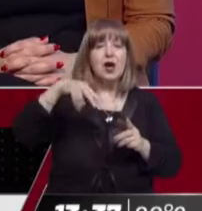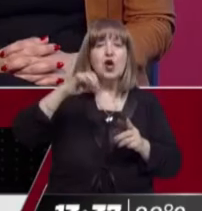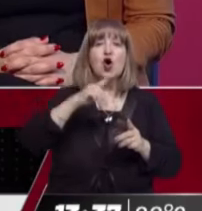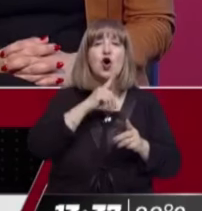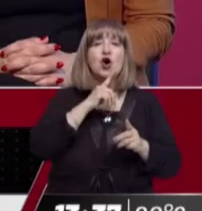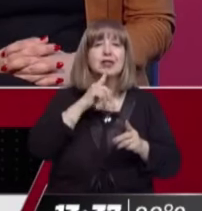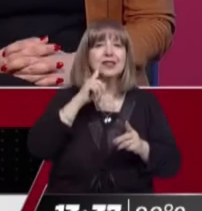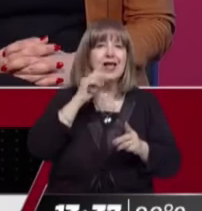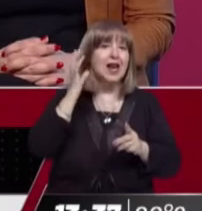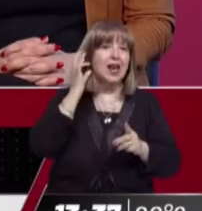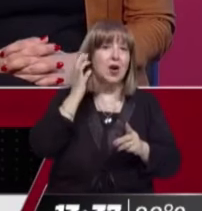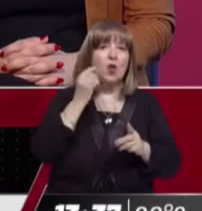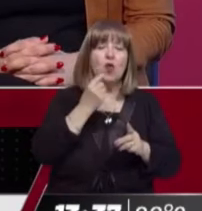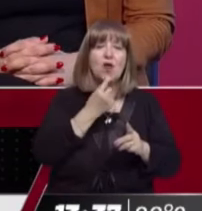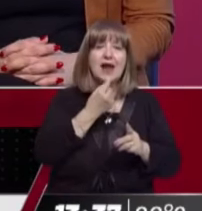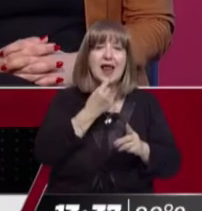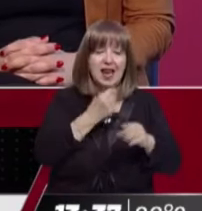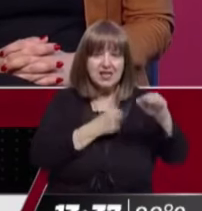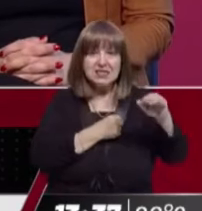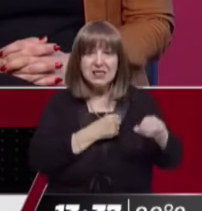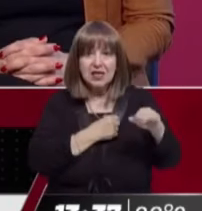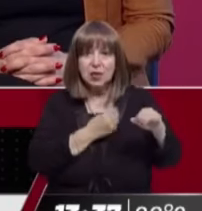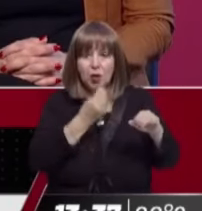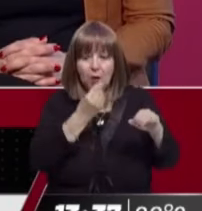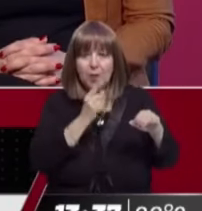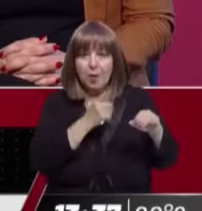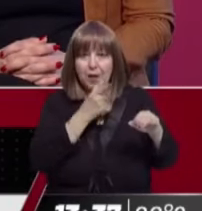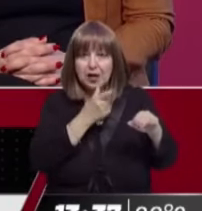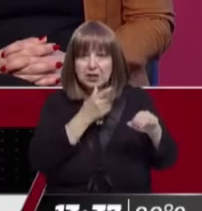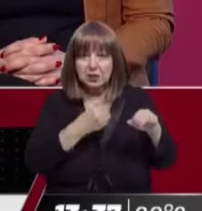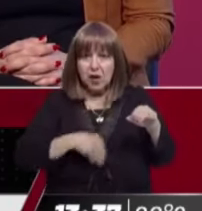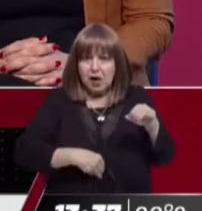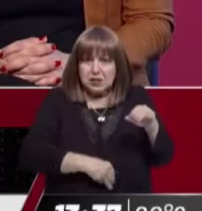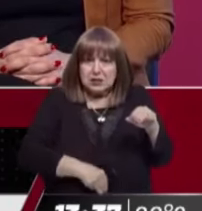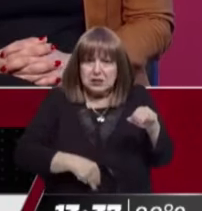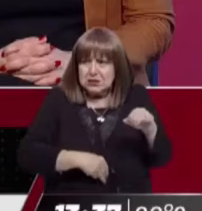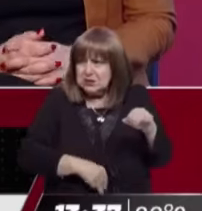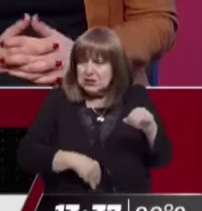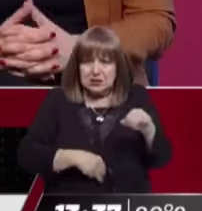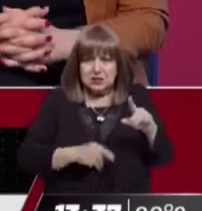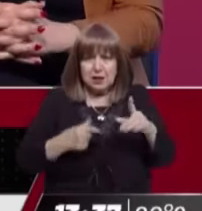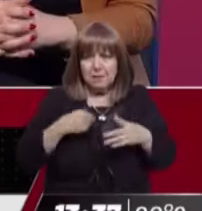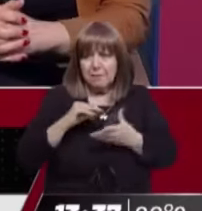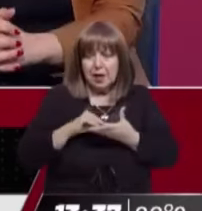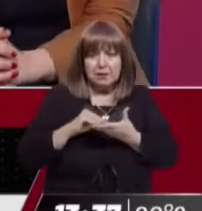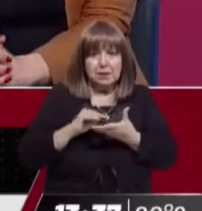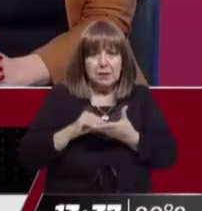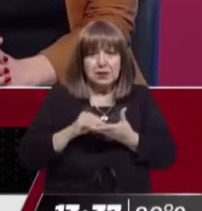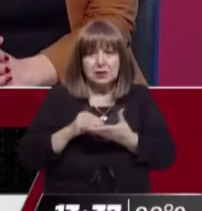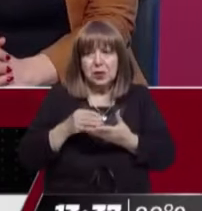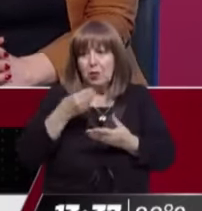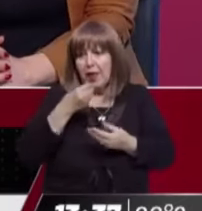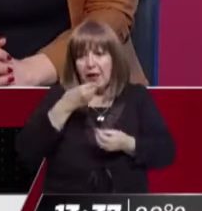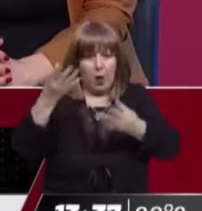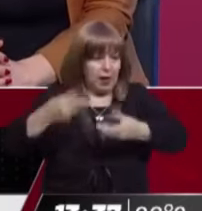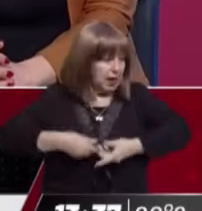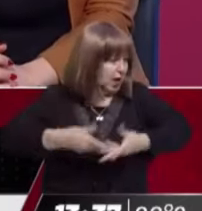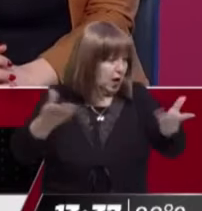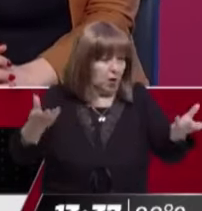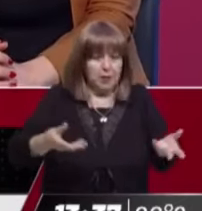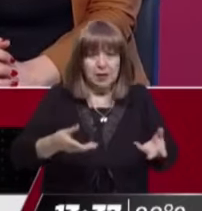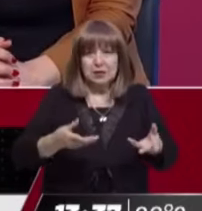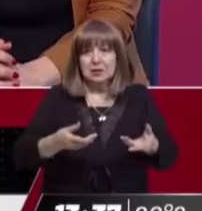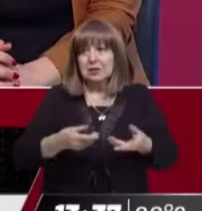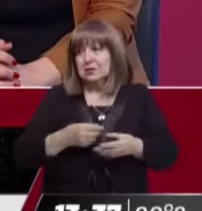había trascendido públicamente. Entonces, gravísimo. A partir de estos datos, claro, que ya van agravando la situación, es donde ellos deciden